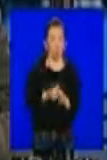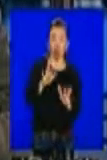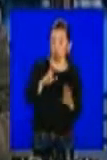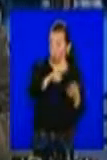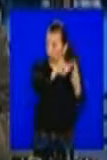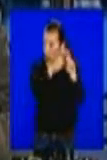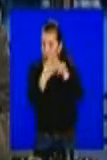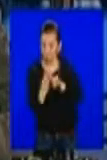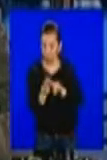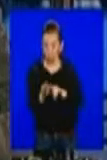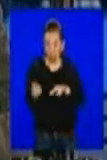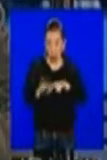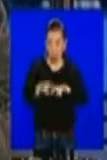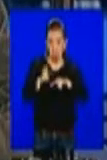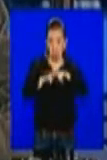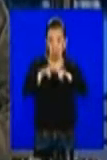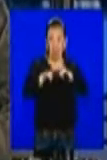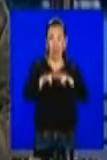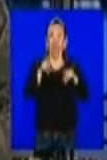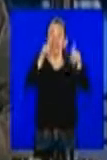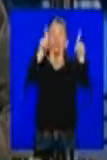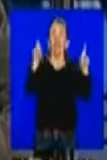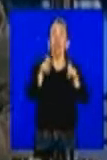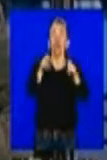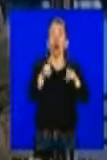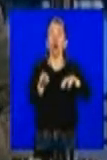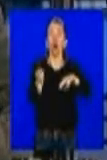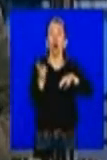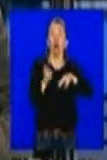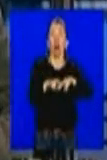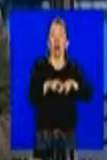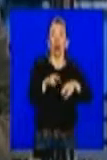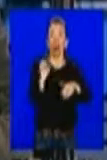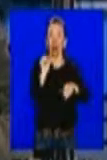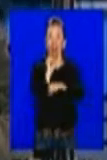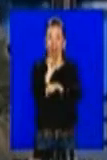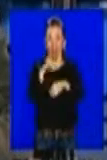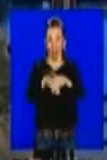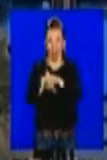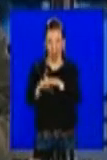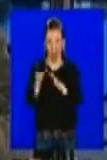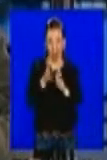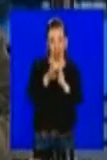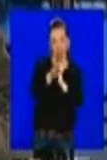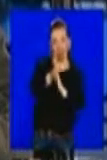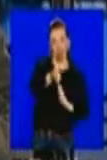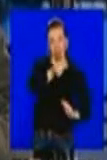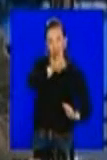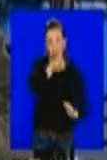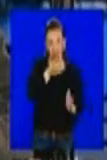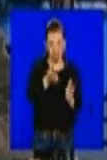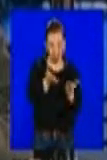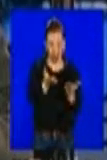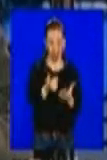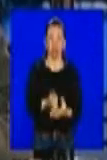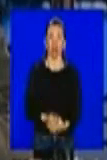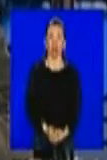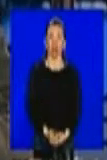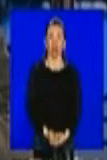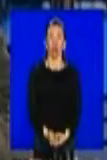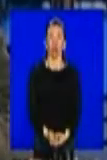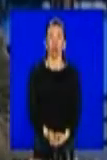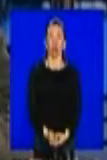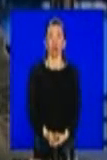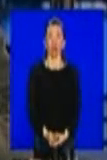los aumentos de las tarifas de los parqueaderos, un tema que le interesa a todo el mundo. Y ahora Giraldo está en la localidad de Suba con la información y con el representante de la